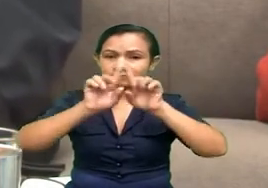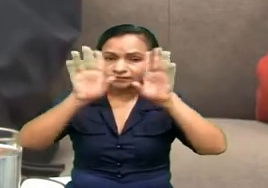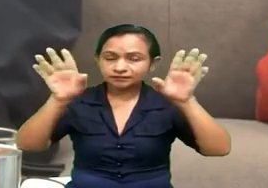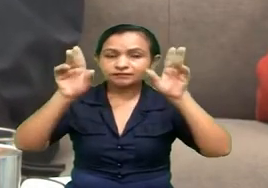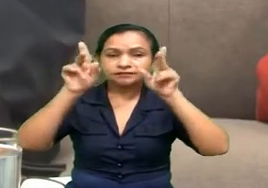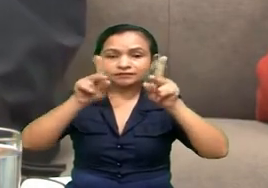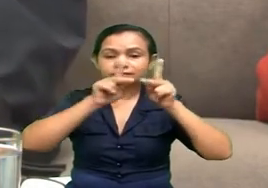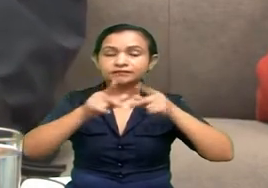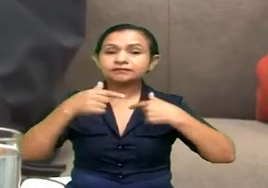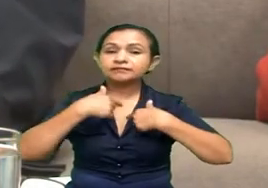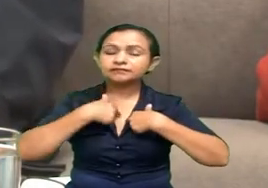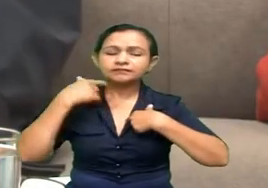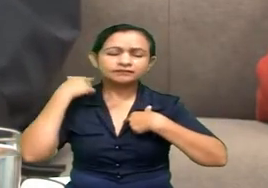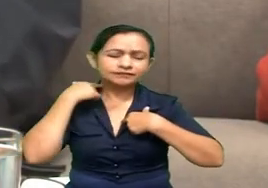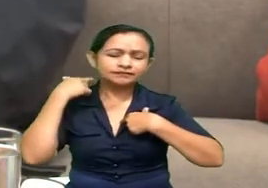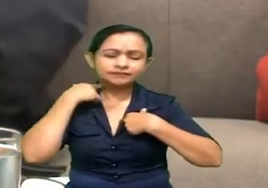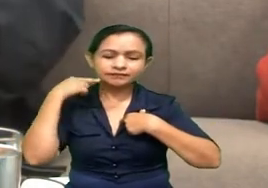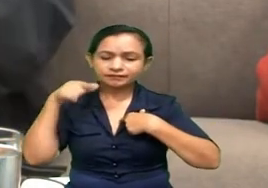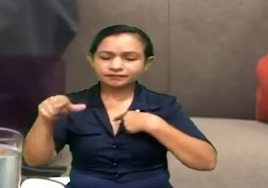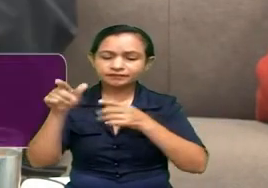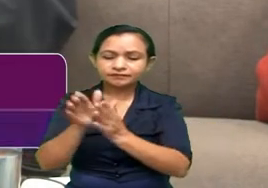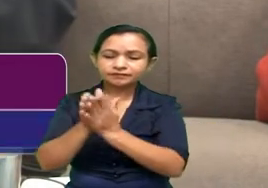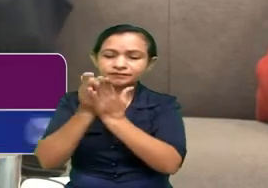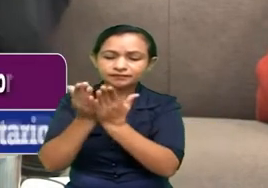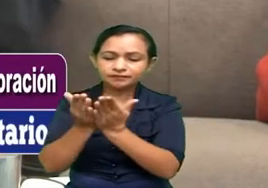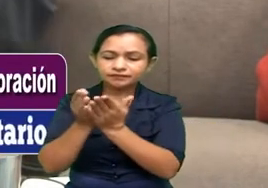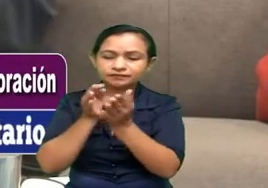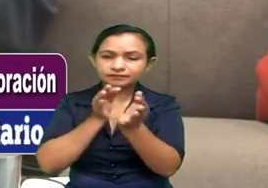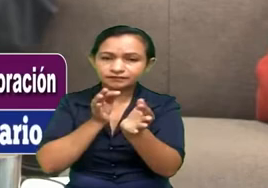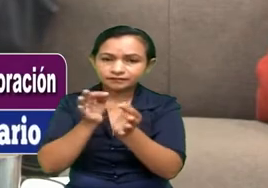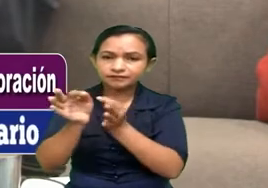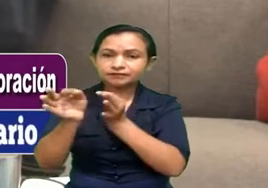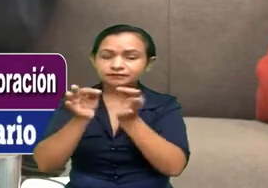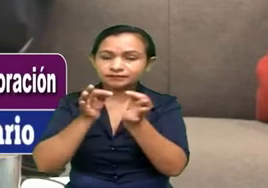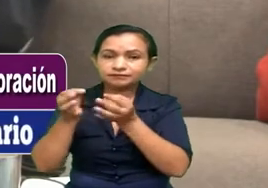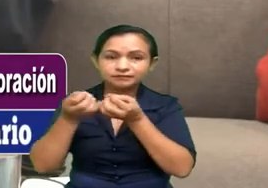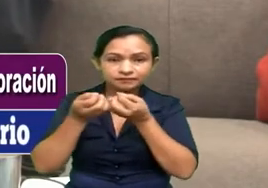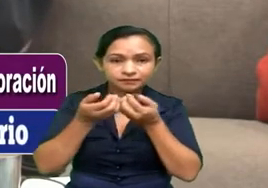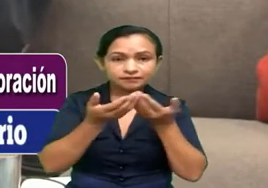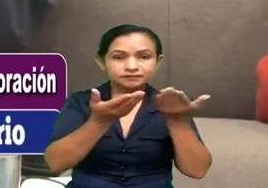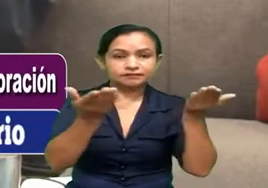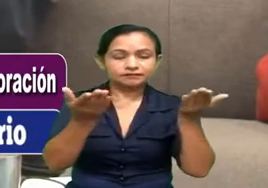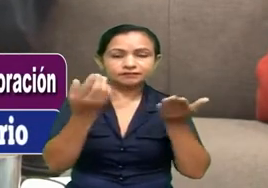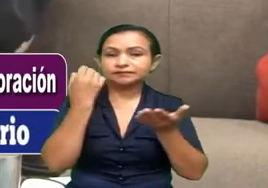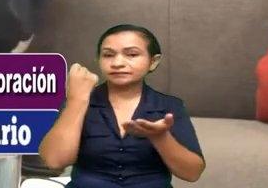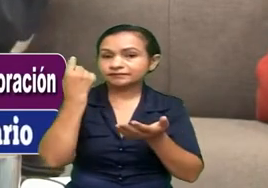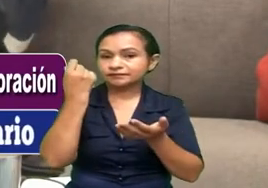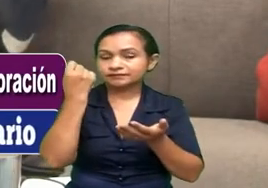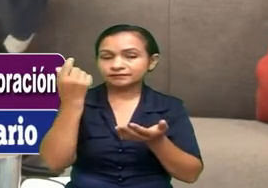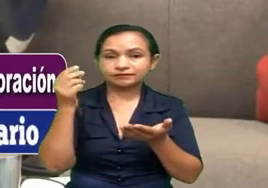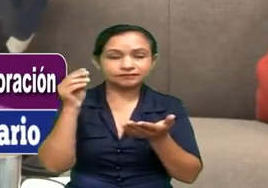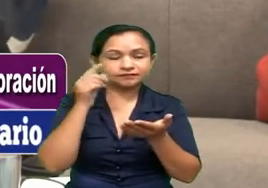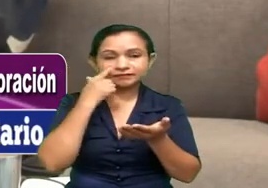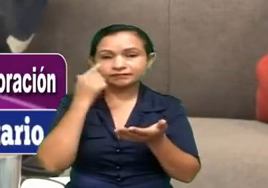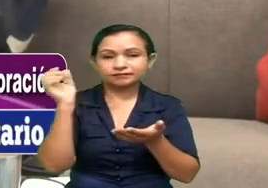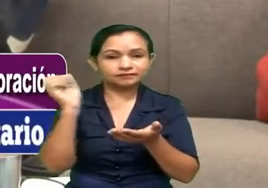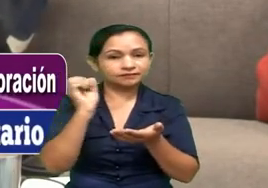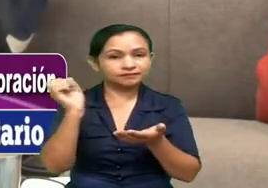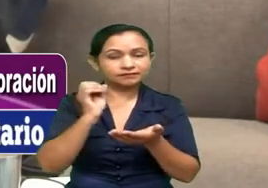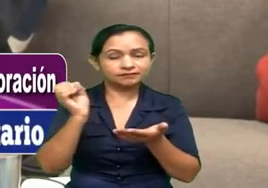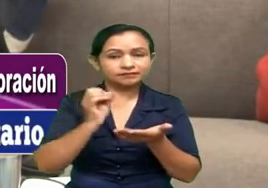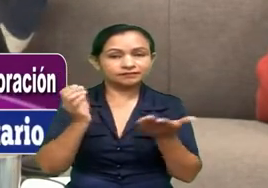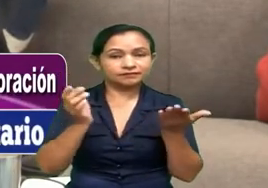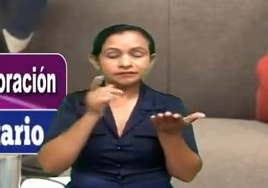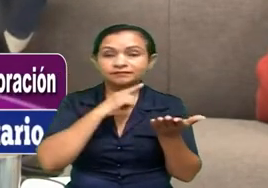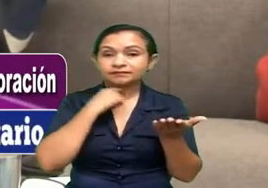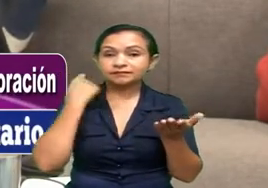pues en ese trabajo de darle esa información que no está y que no se conoce muy,